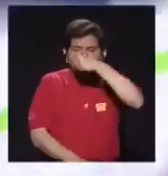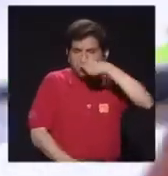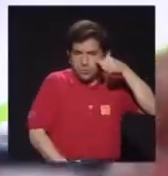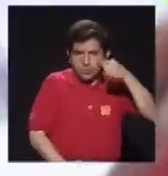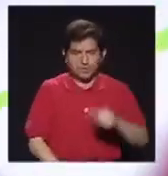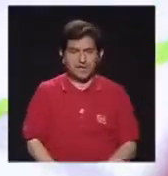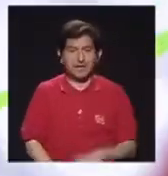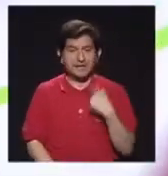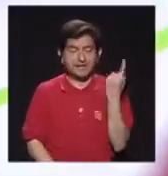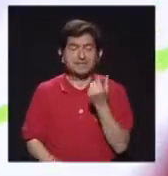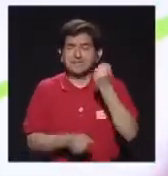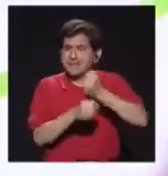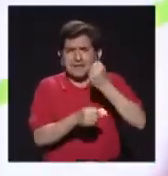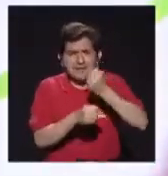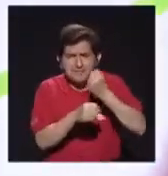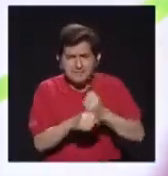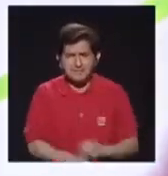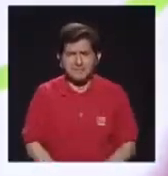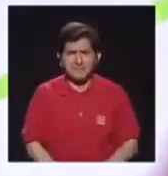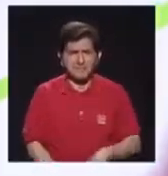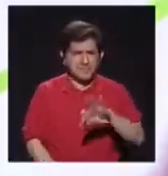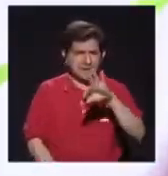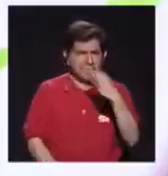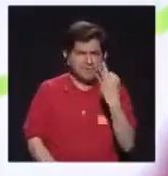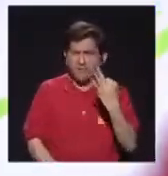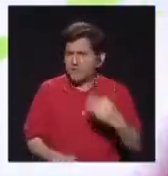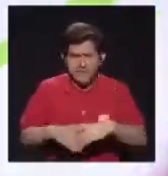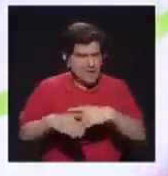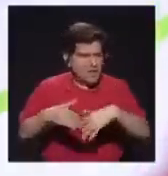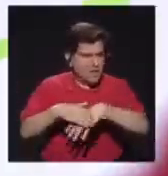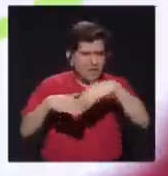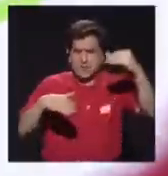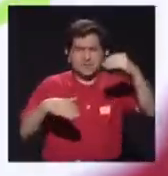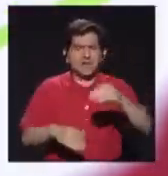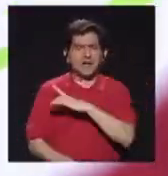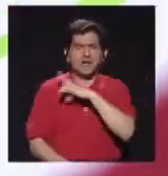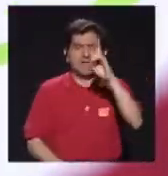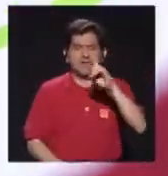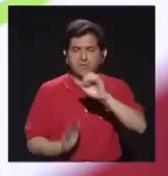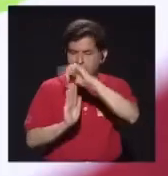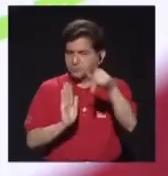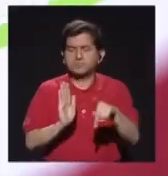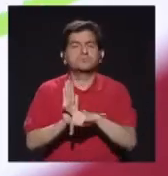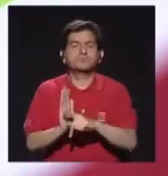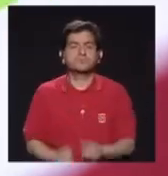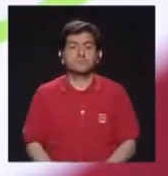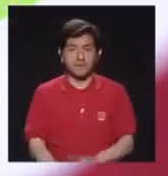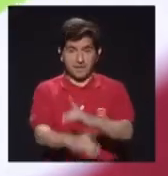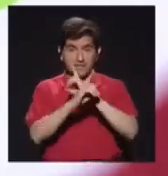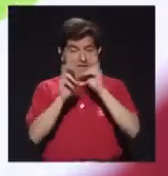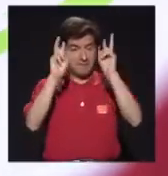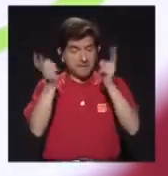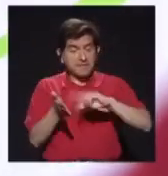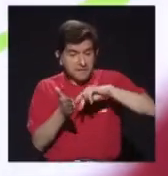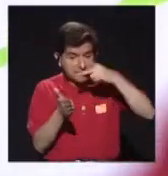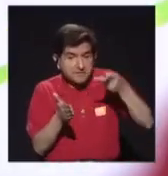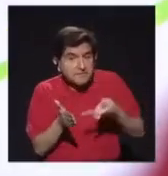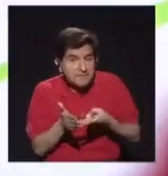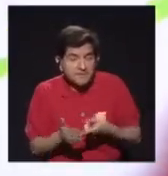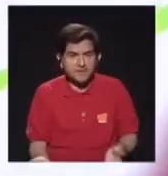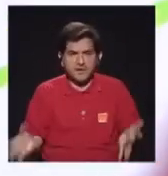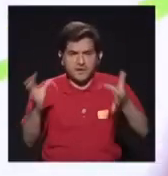siempre trabajaremos para que ninguna forma se saque adiós de la constitución política porque defender este tema significa